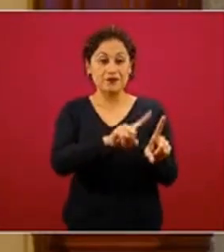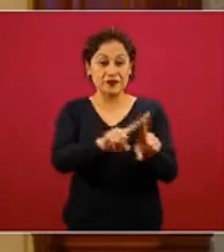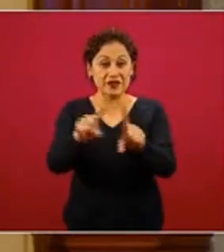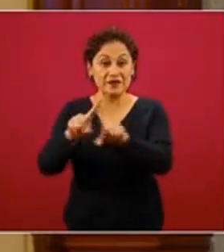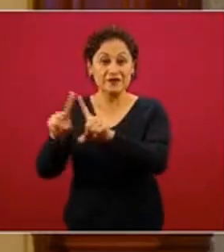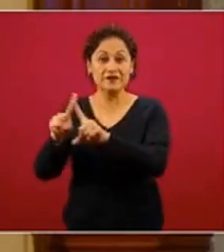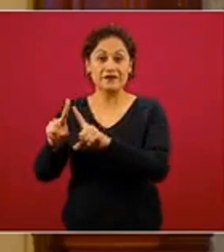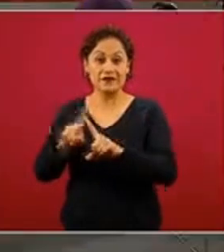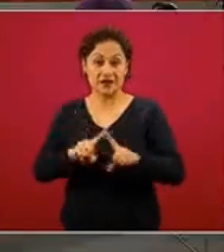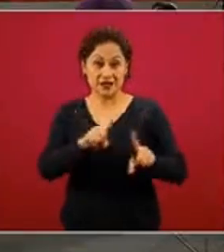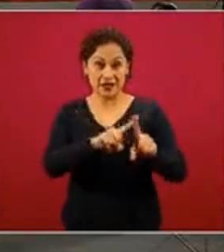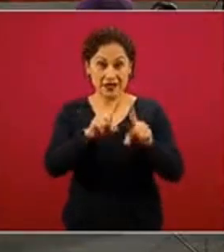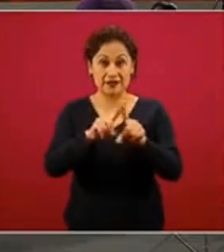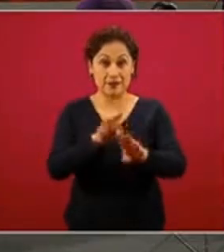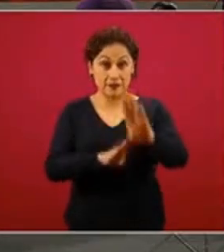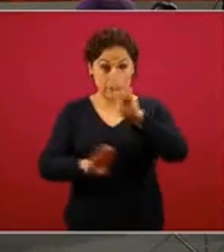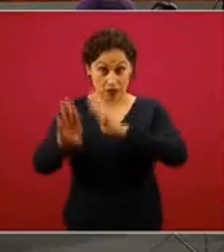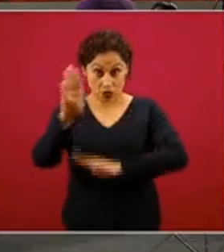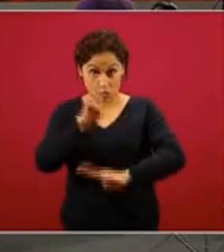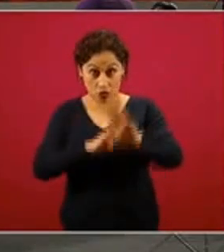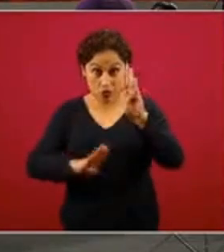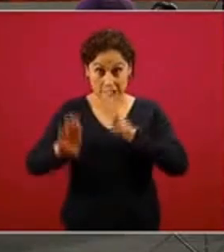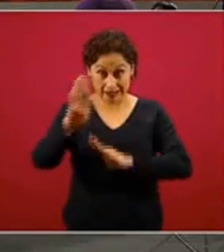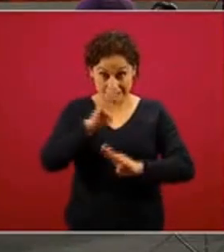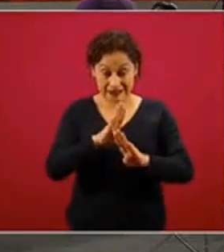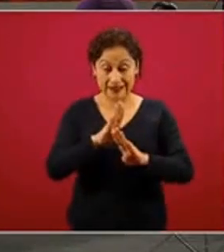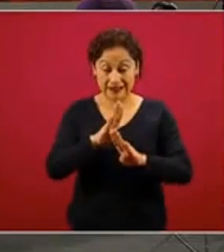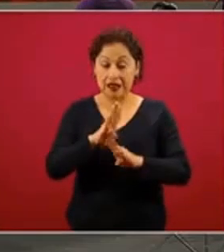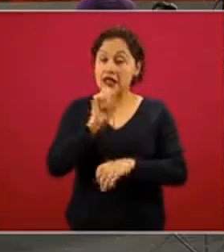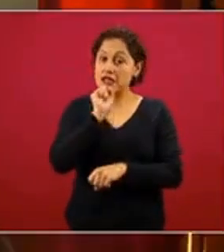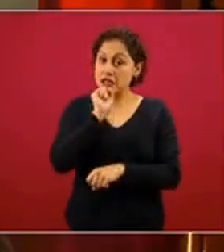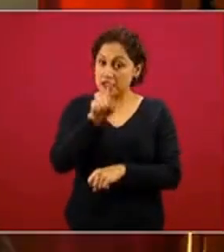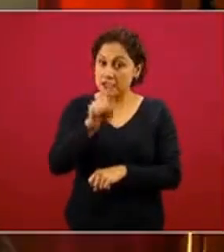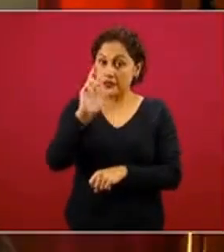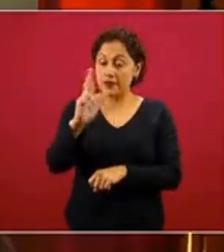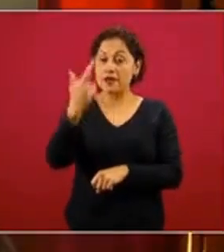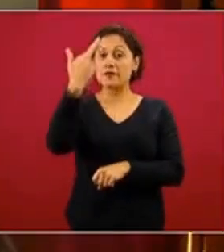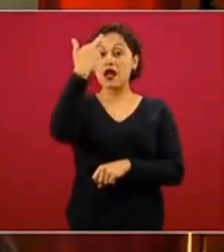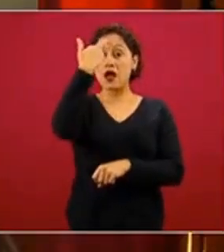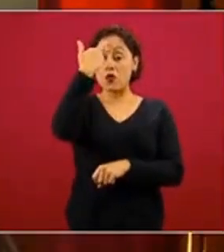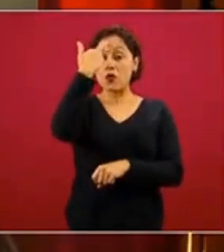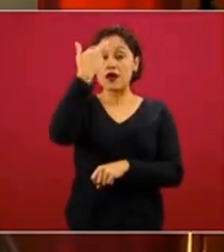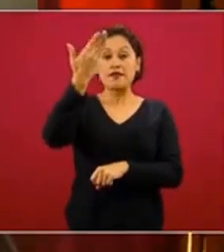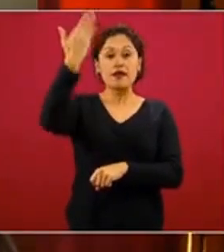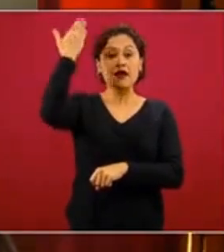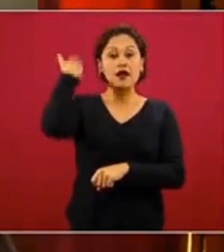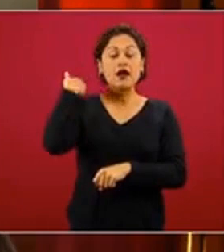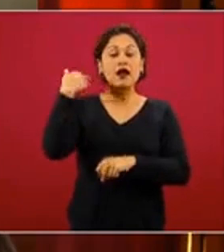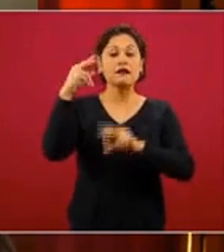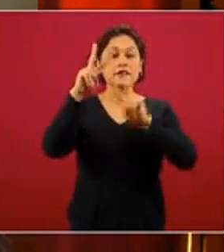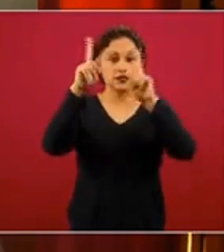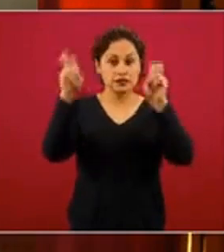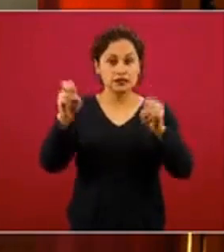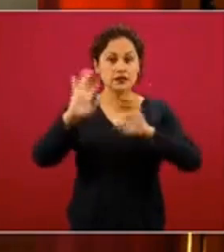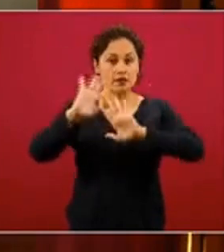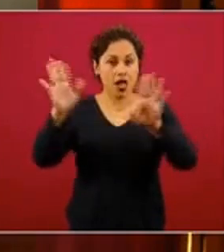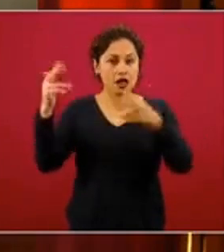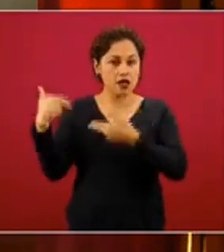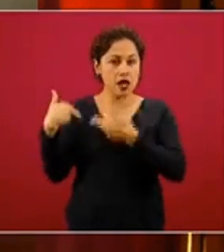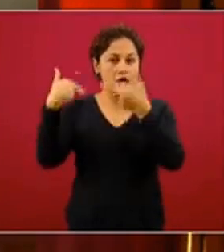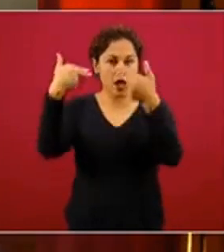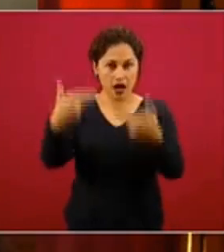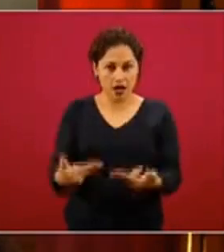en nuestra biología, y desde luego nos recuerda a la selección natural que brillantemente